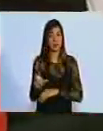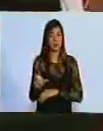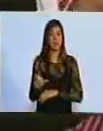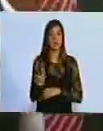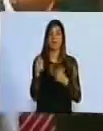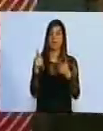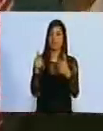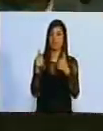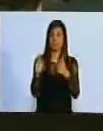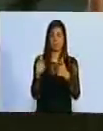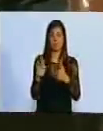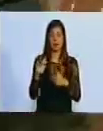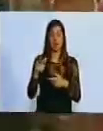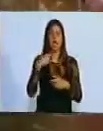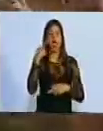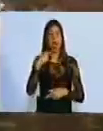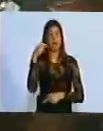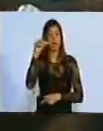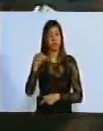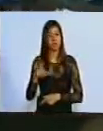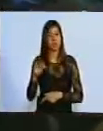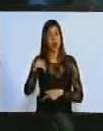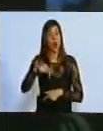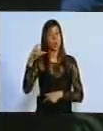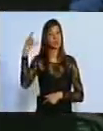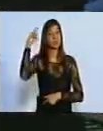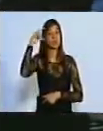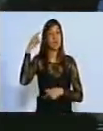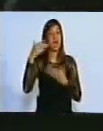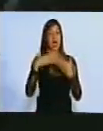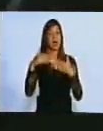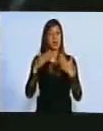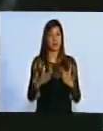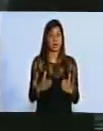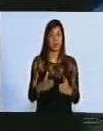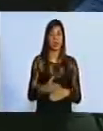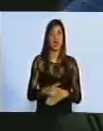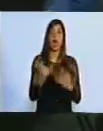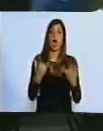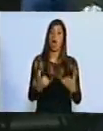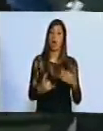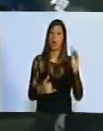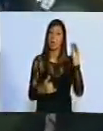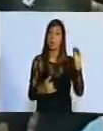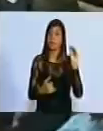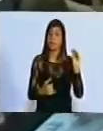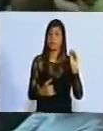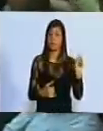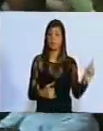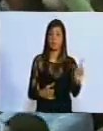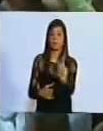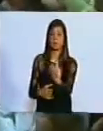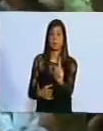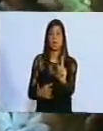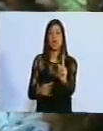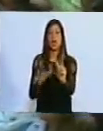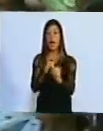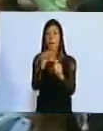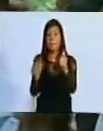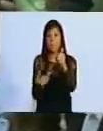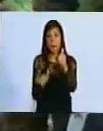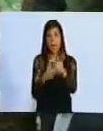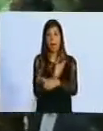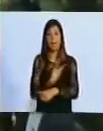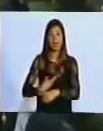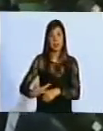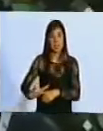reflexión en el Día del Estudiante. Yo voy a dar la palabra al primer vicepresidente de